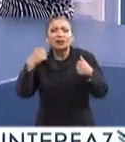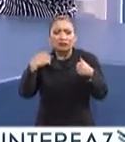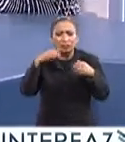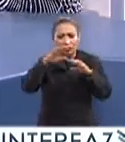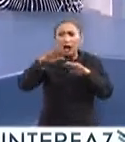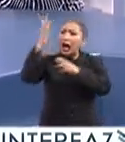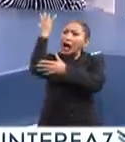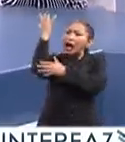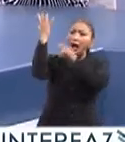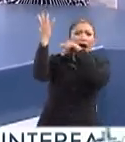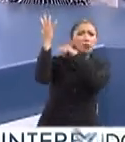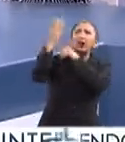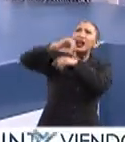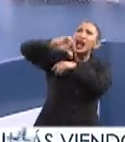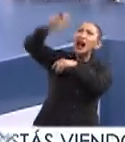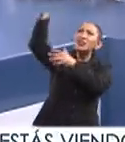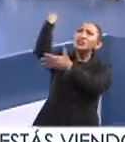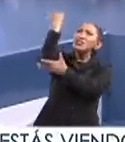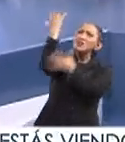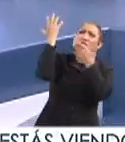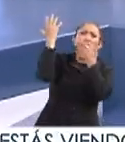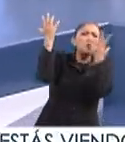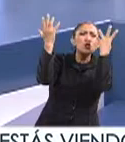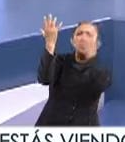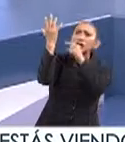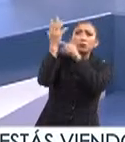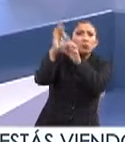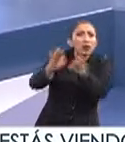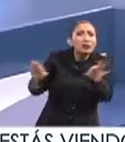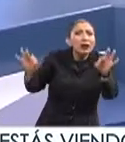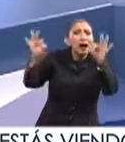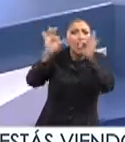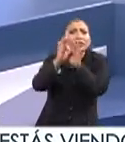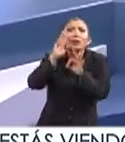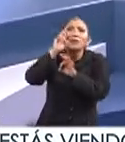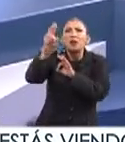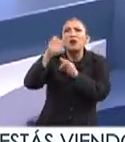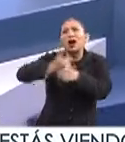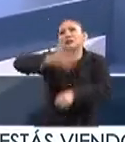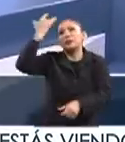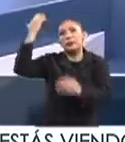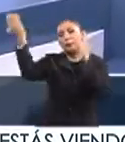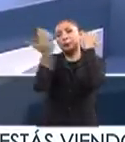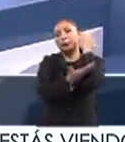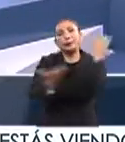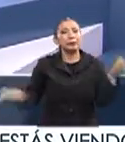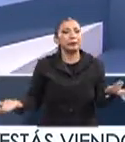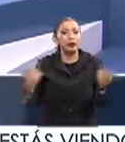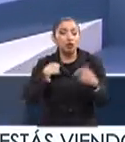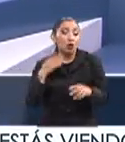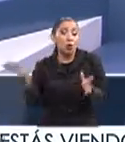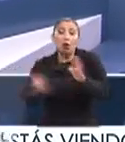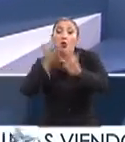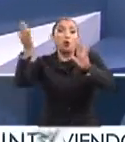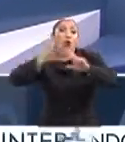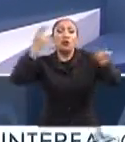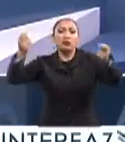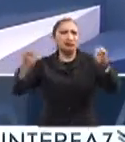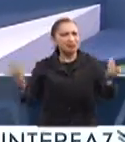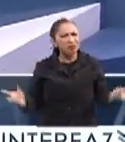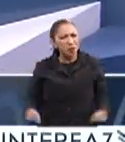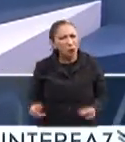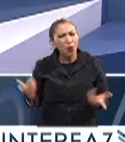bueno, un árbol grande, un árbol saludable, es importante, no lo veas como algo que tengo que podar porque pues yo tengo que controlar las